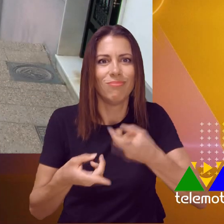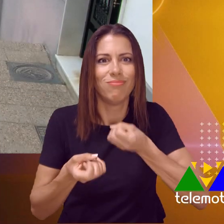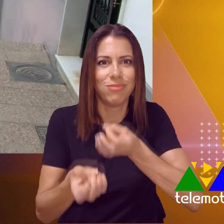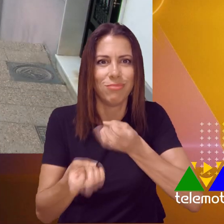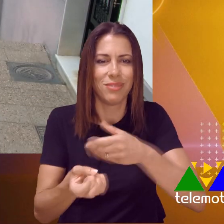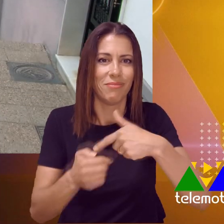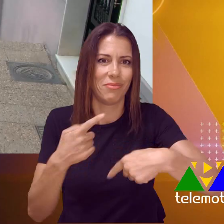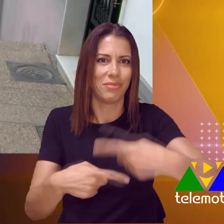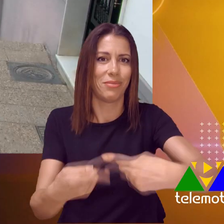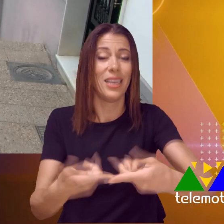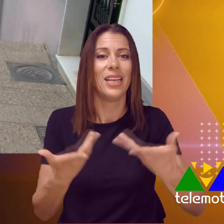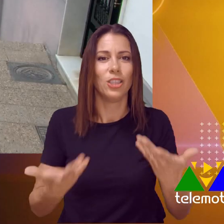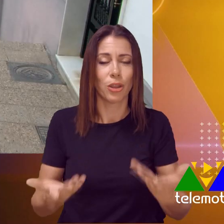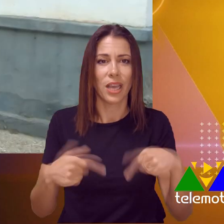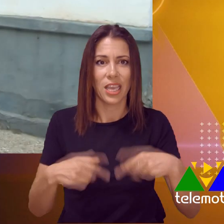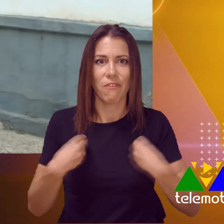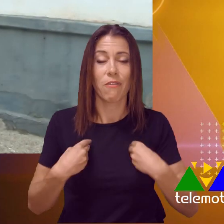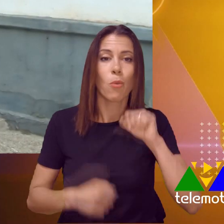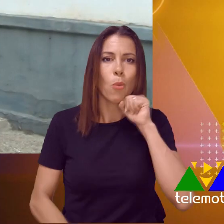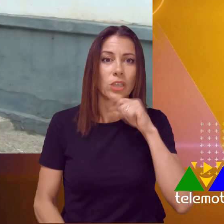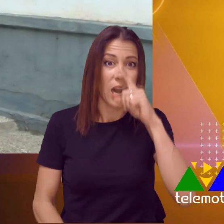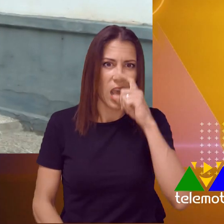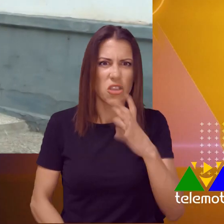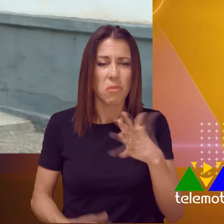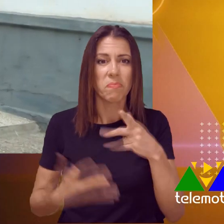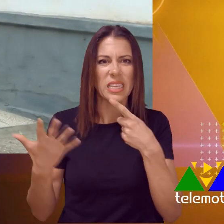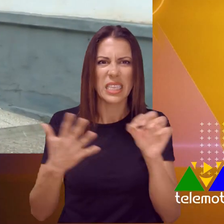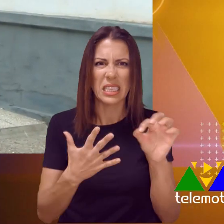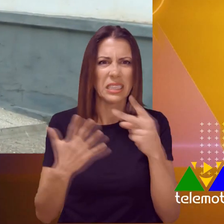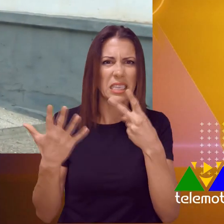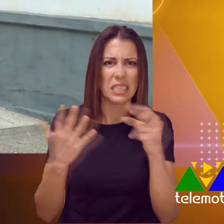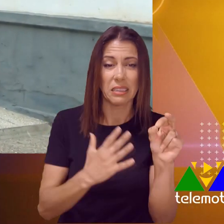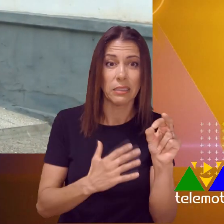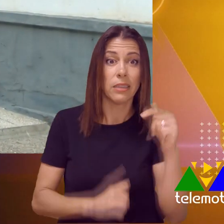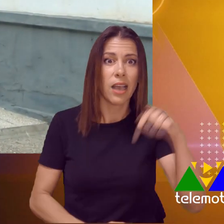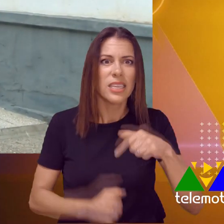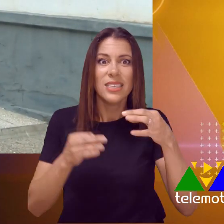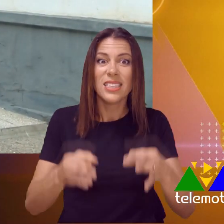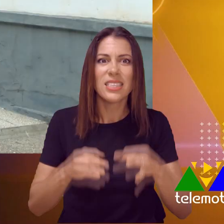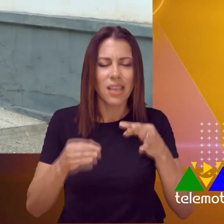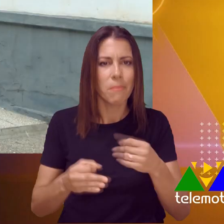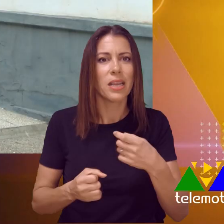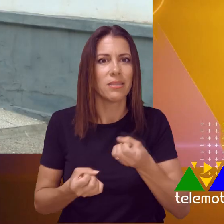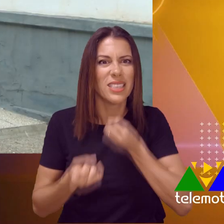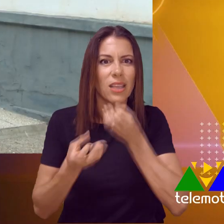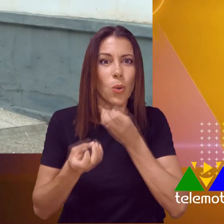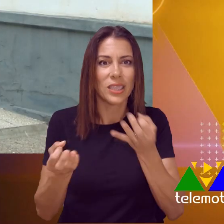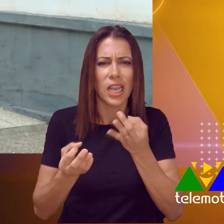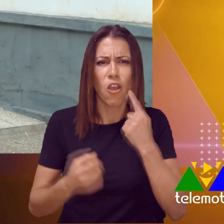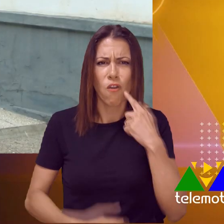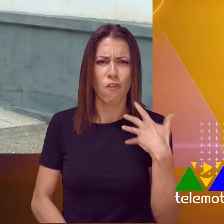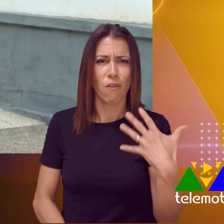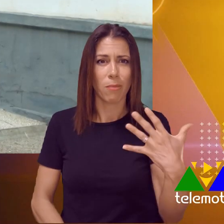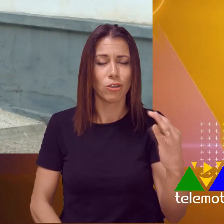Motril, y vivimos el Motril de los años 60, 70, pues aquí siempre se comentó el famoso crimen de la